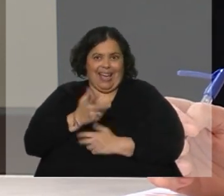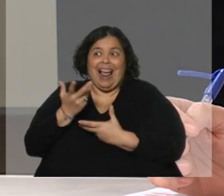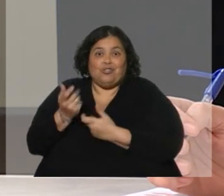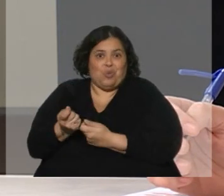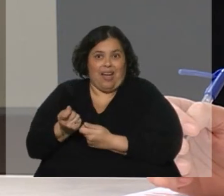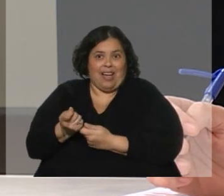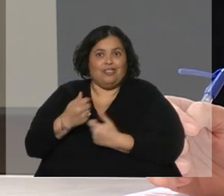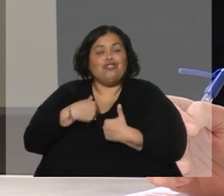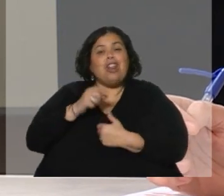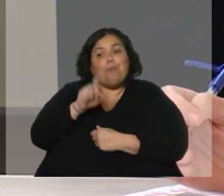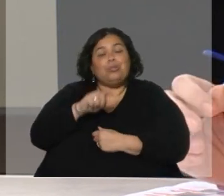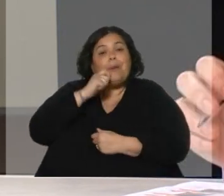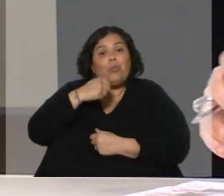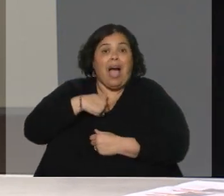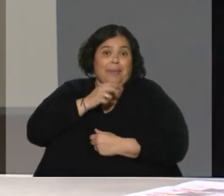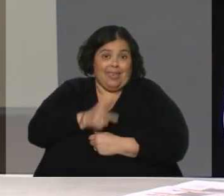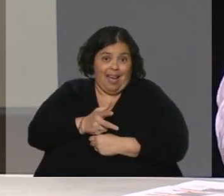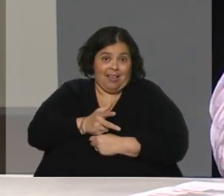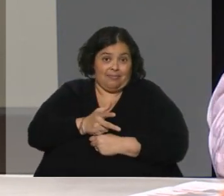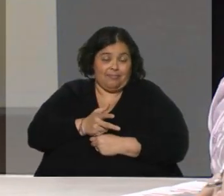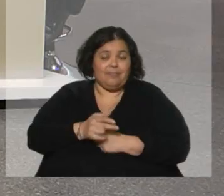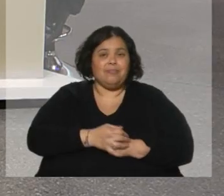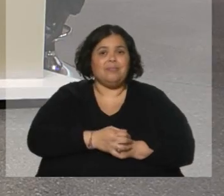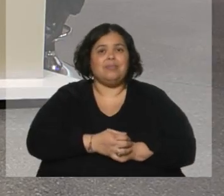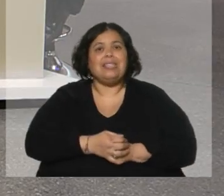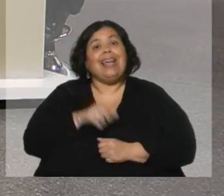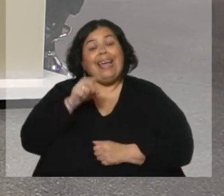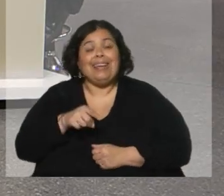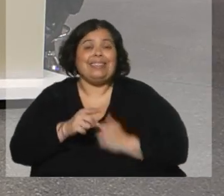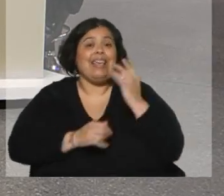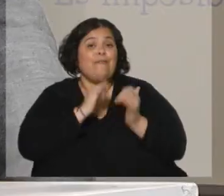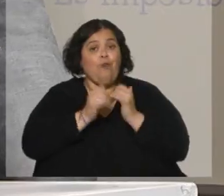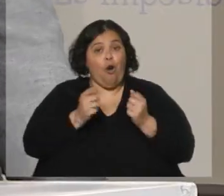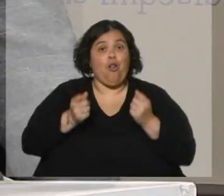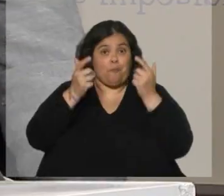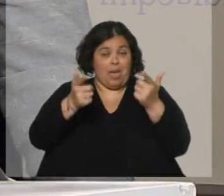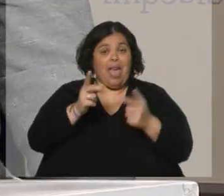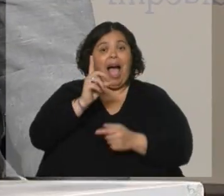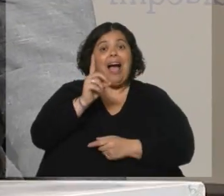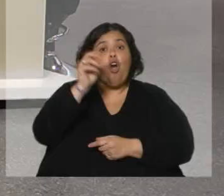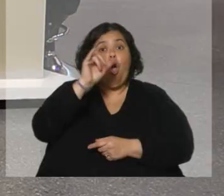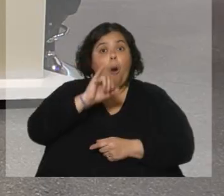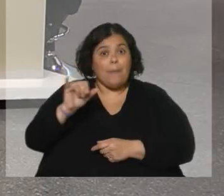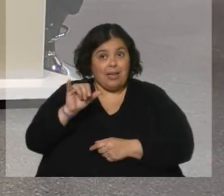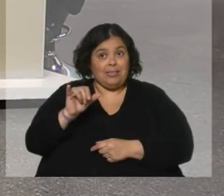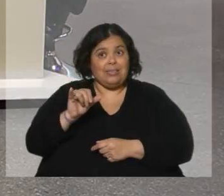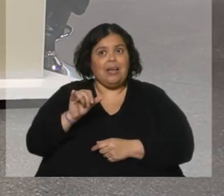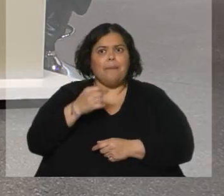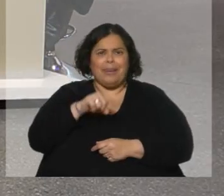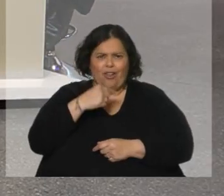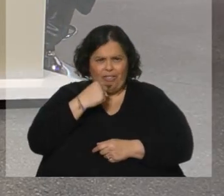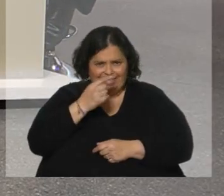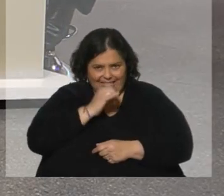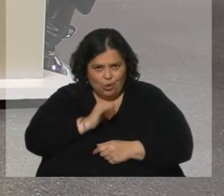me gusta era mi hija pasando raya ese informe le llegó a Gómez y denuncia diez cuentas